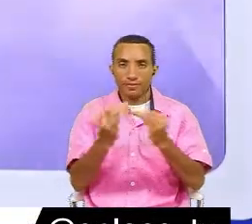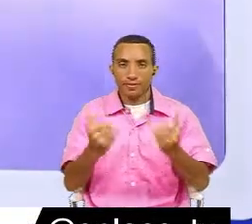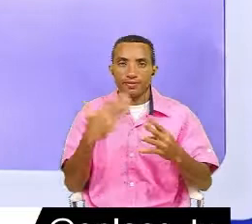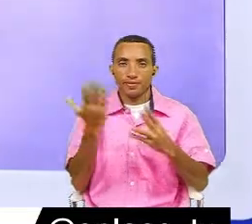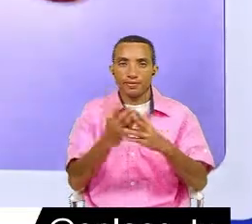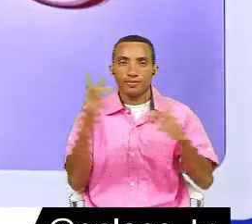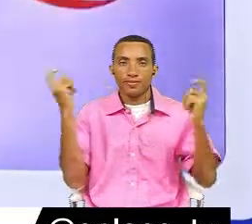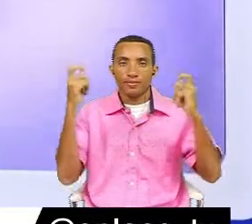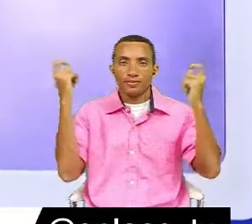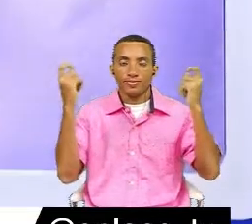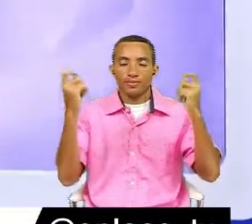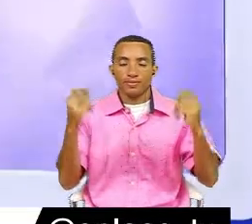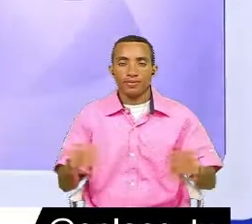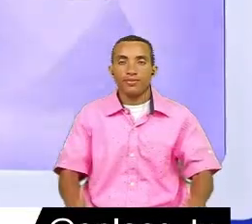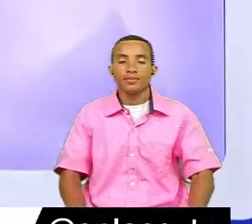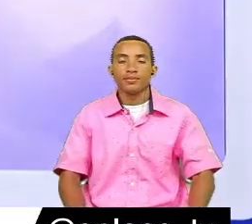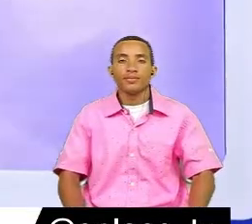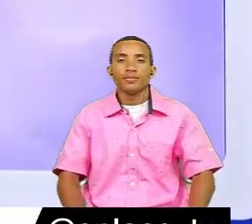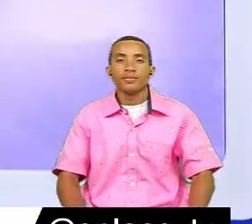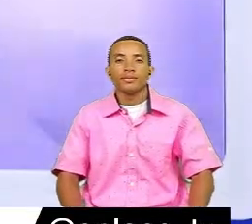nuestros patrocinadores. Ya regresamos.